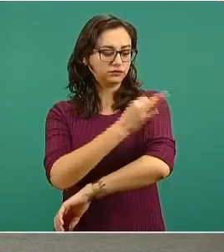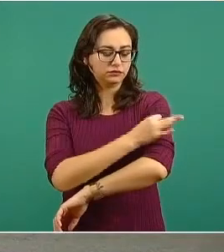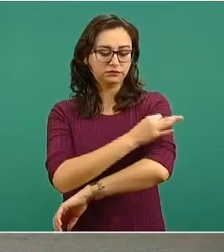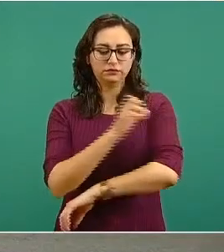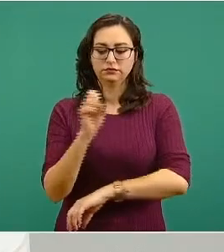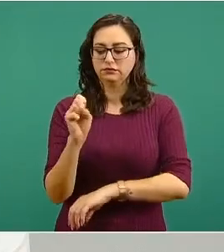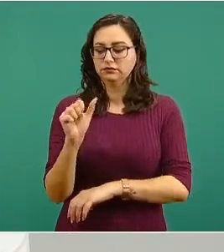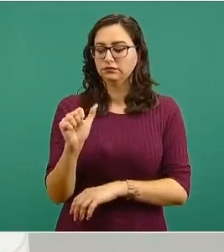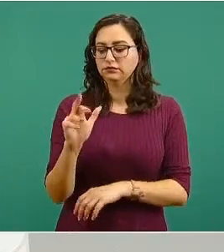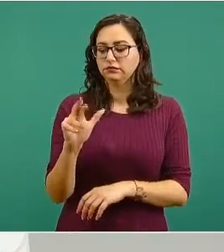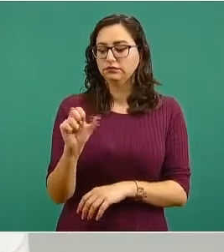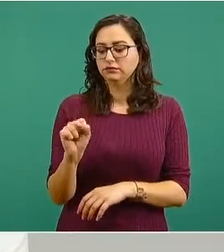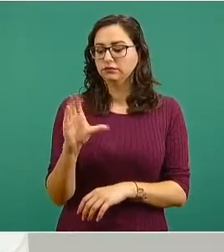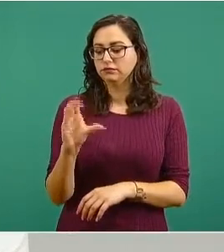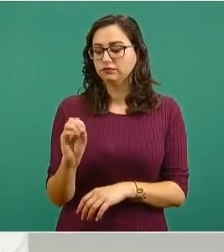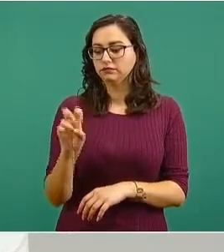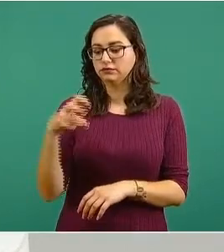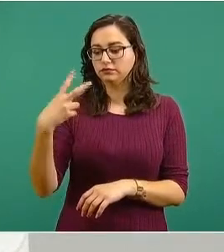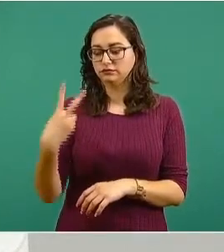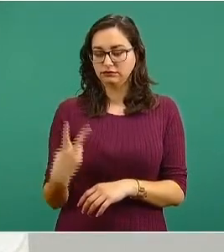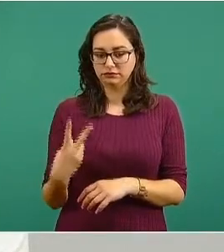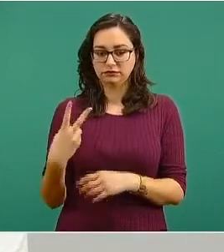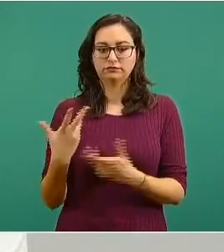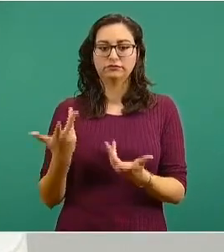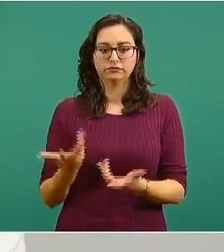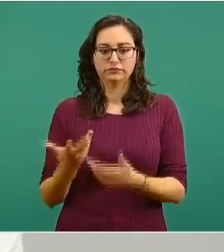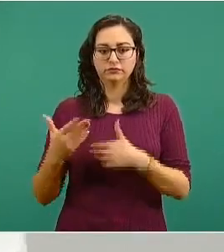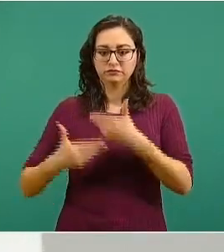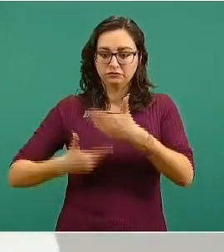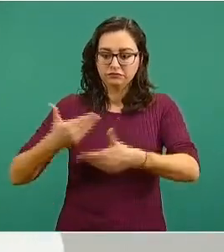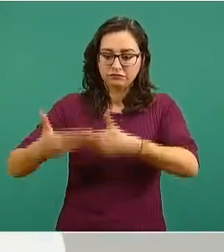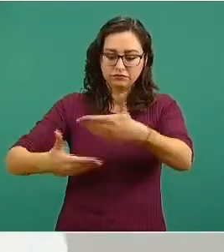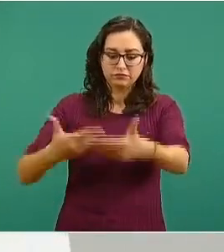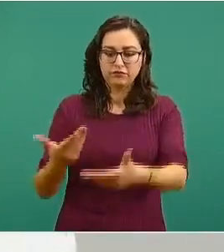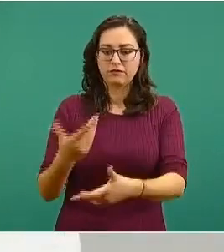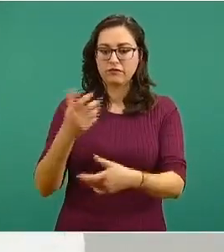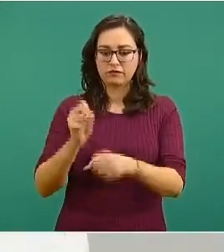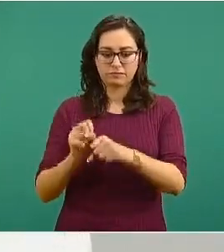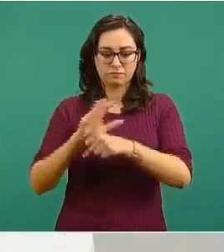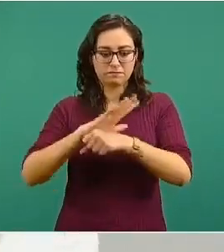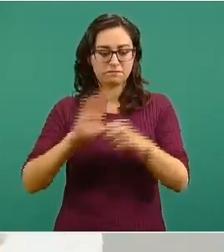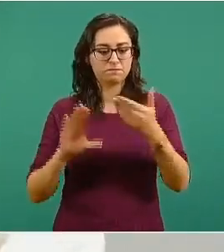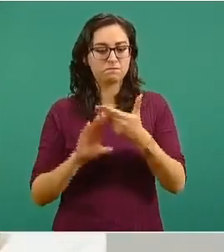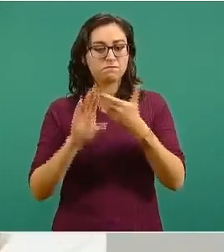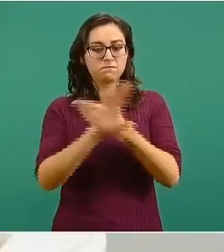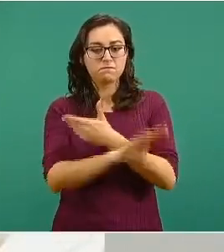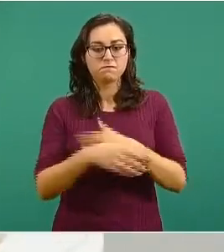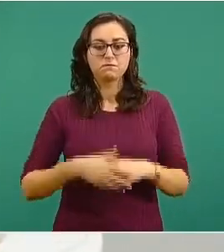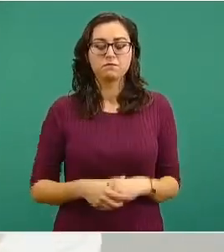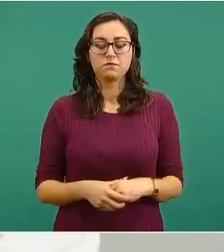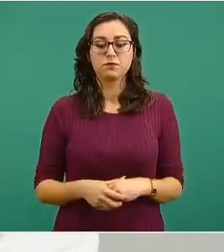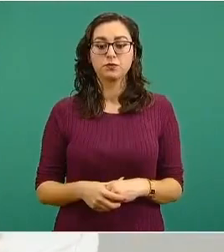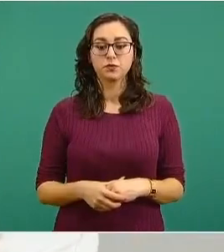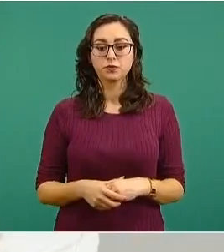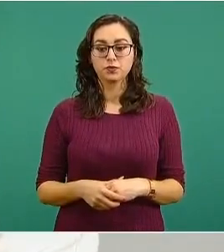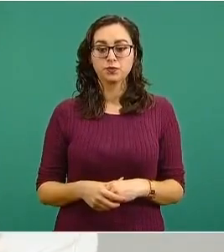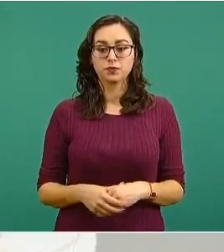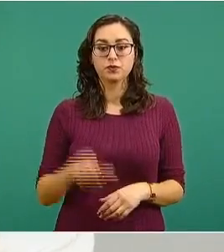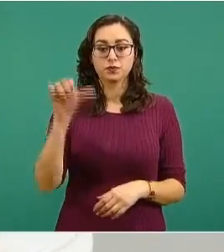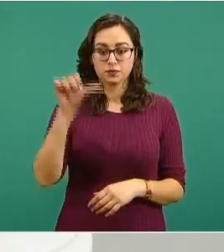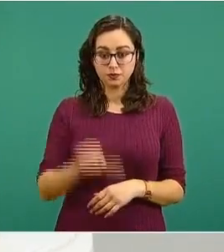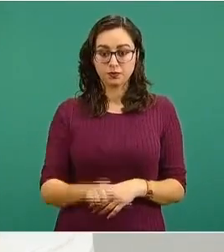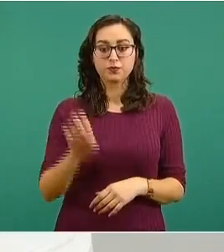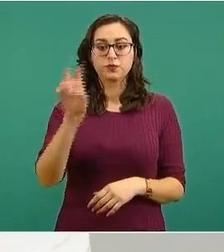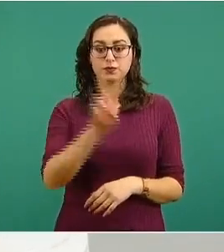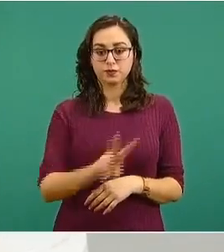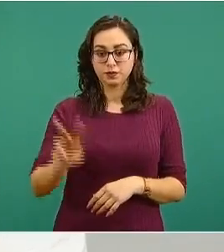SARS-CoV-2 para la prevención de la COVID-19 en México. Hoy es viernes de semáforo